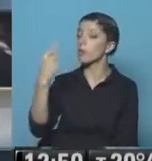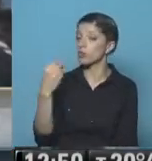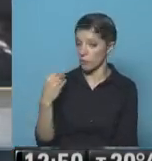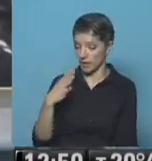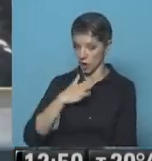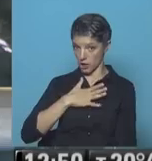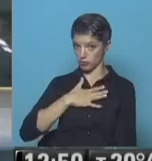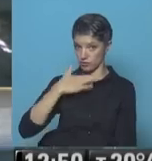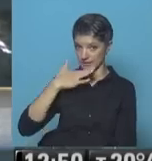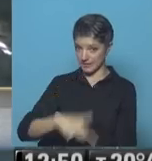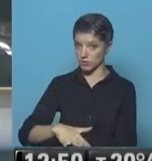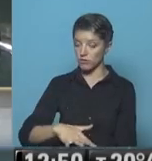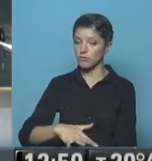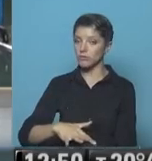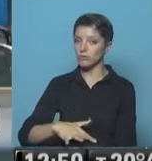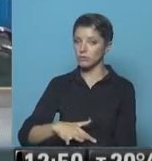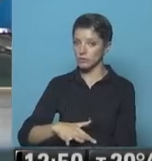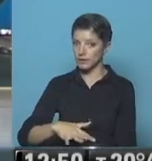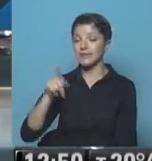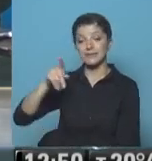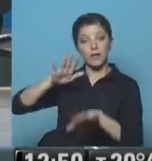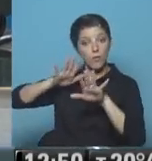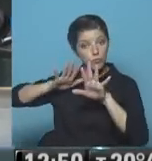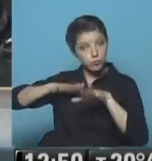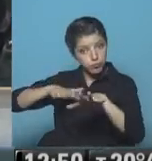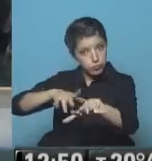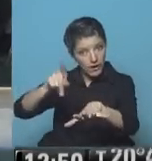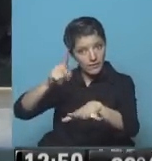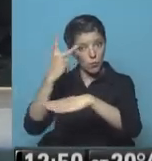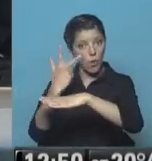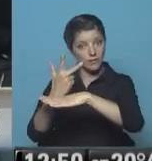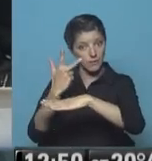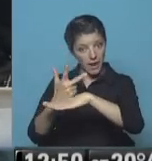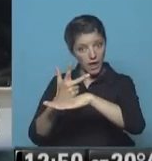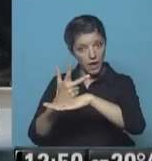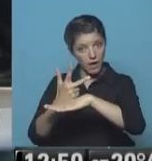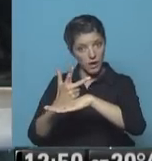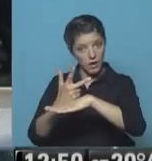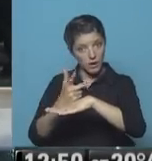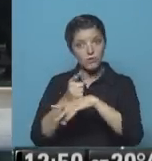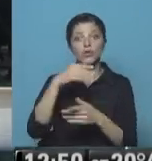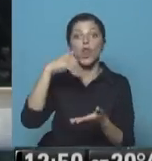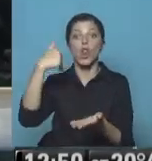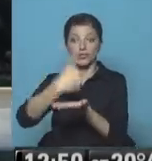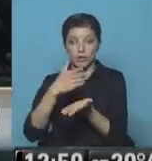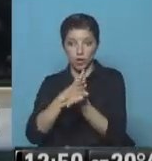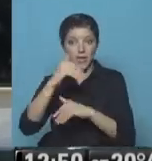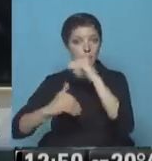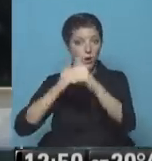tengo entendido, las movilizaciones en Guatemala están motorizadas básicamente por los sectores